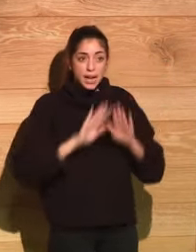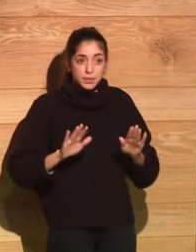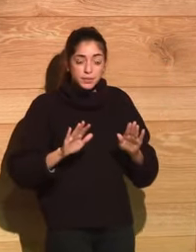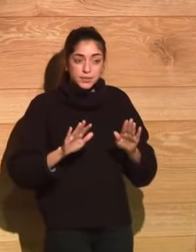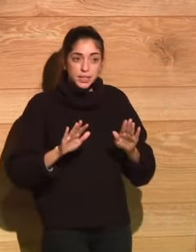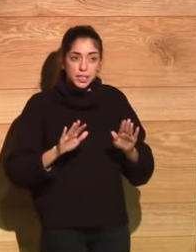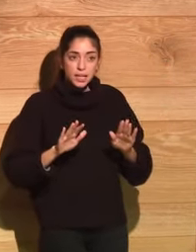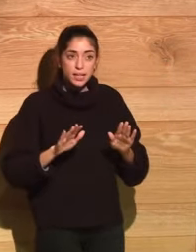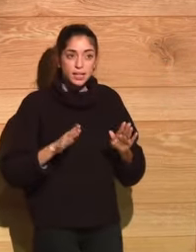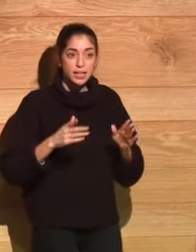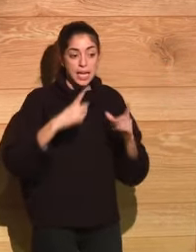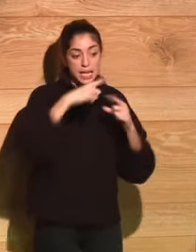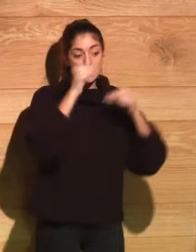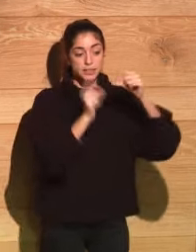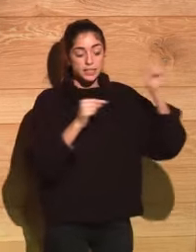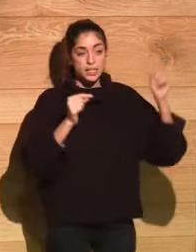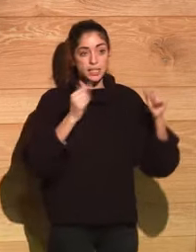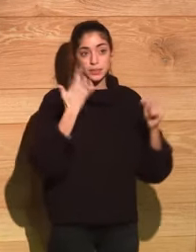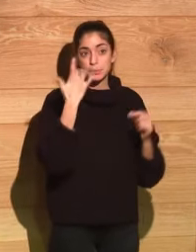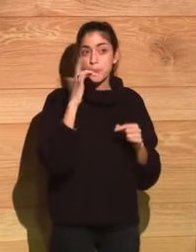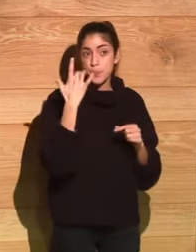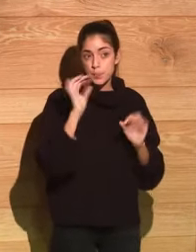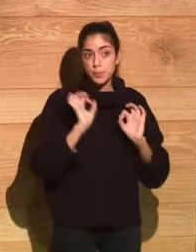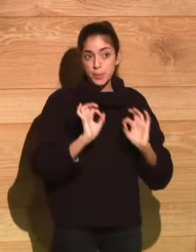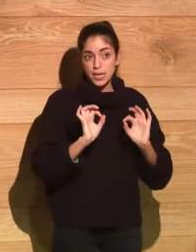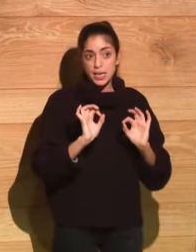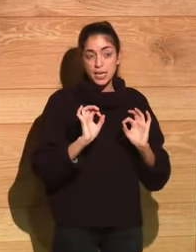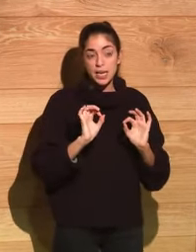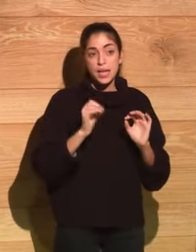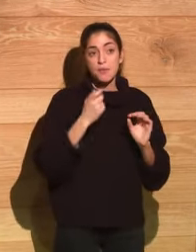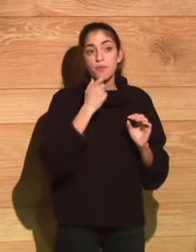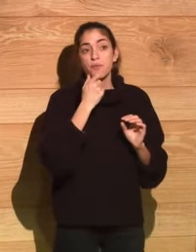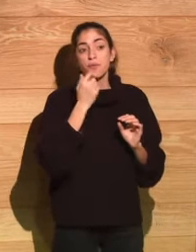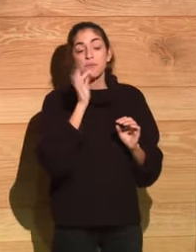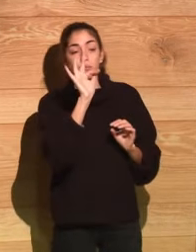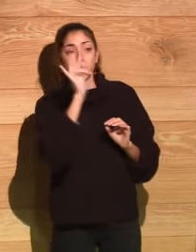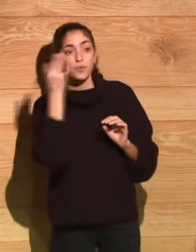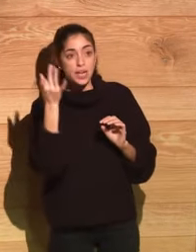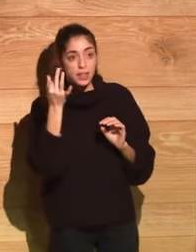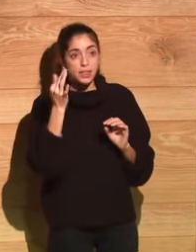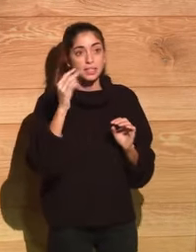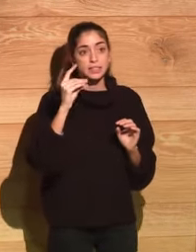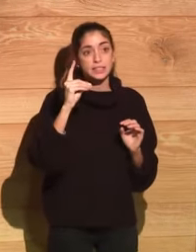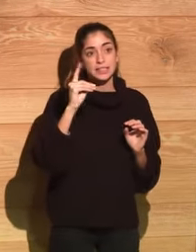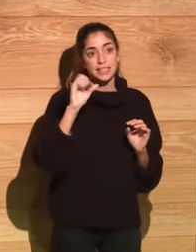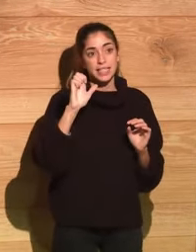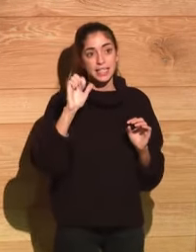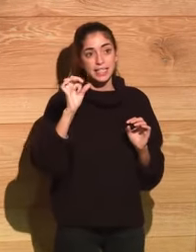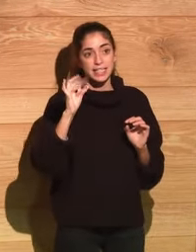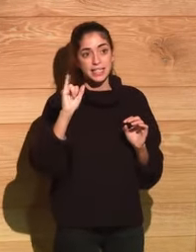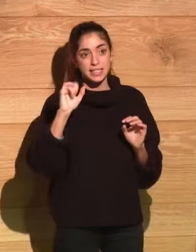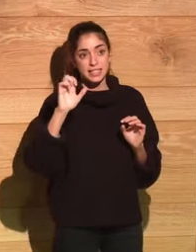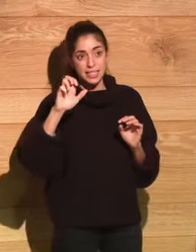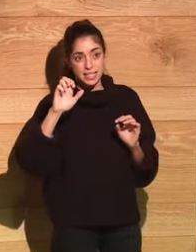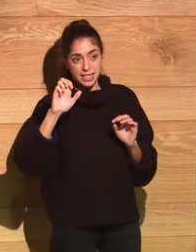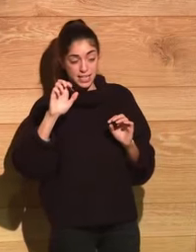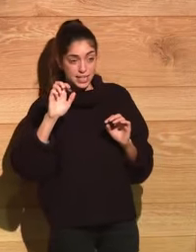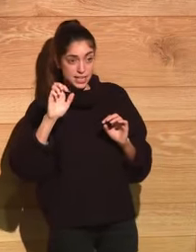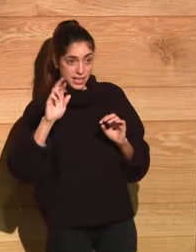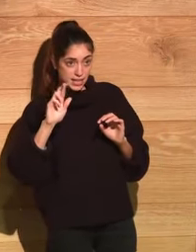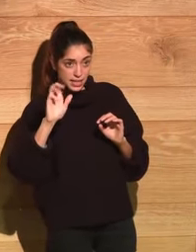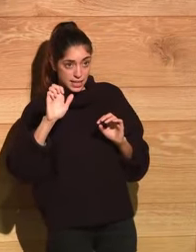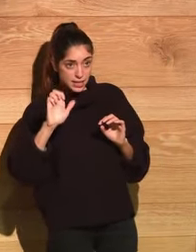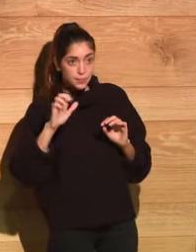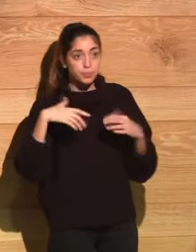cual brillan las estrellas. En francés, desir, se ha eliminado el final de la palabra desiderium, contrariamente al